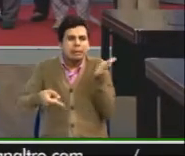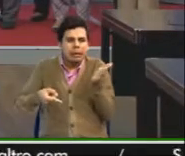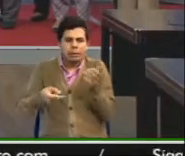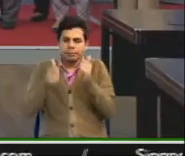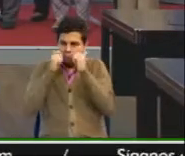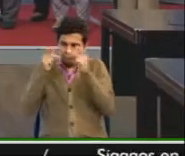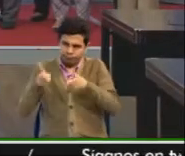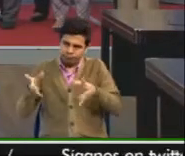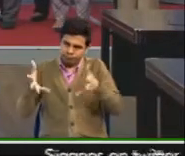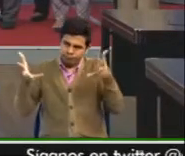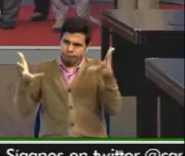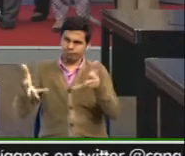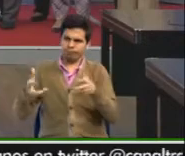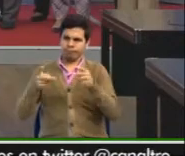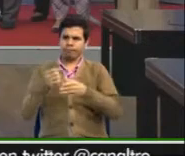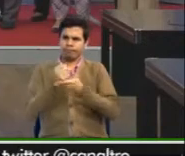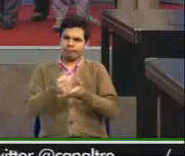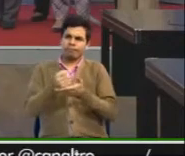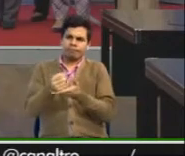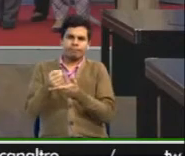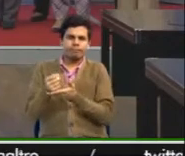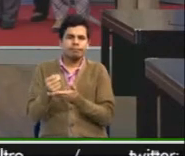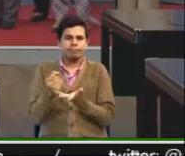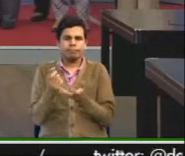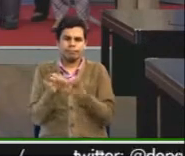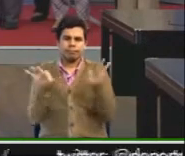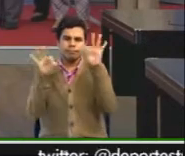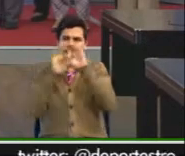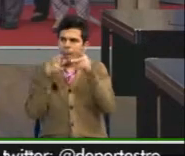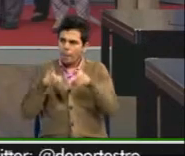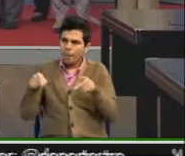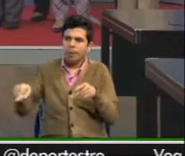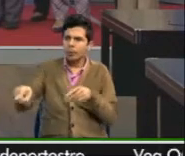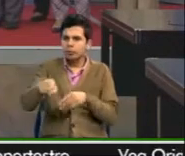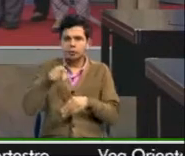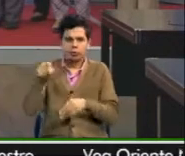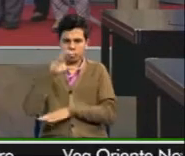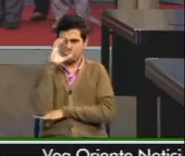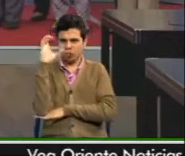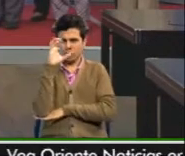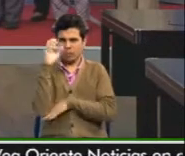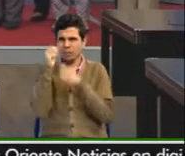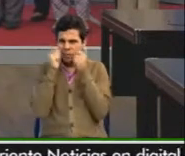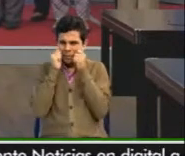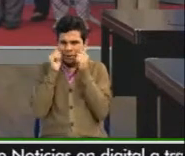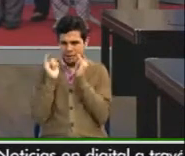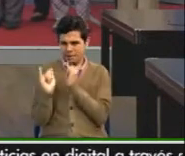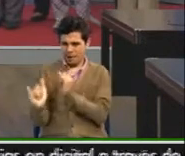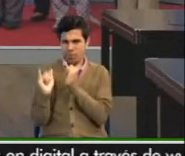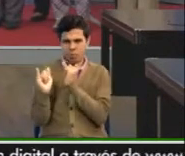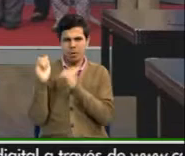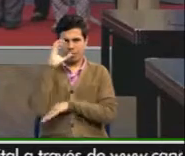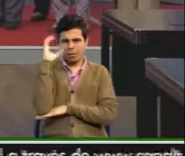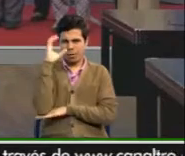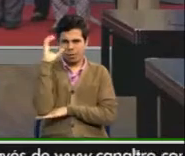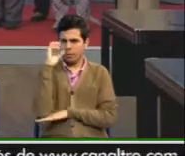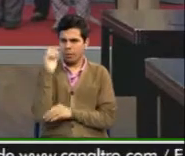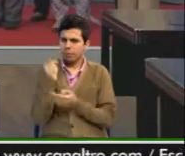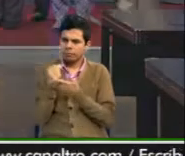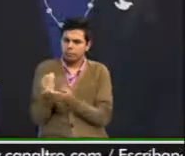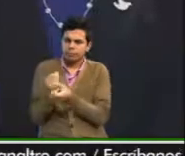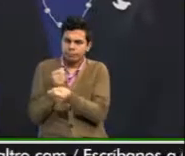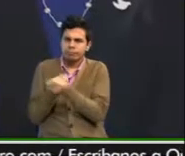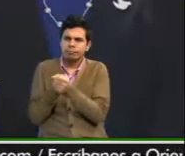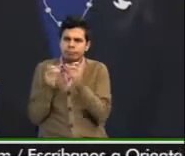siendo atender debidamente a nuestros compatriotas frente a esta emergencia